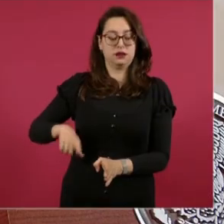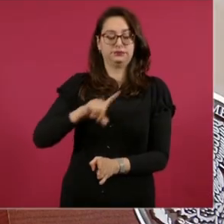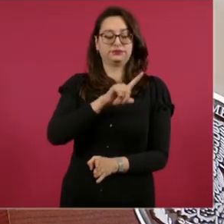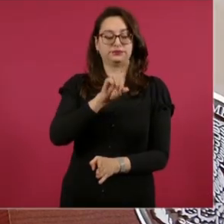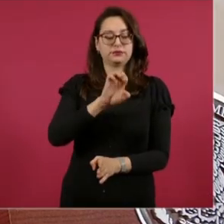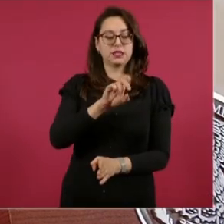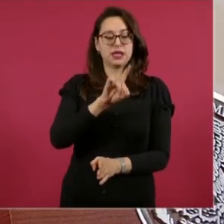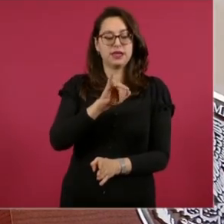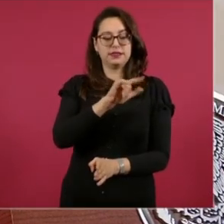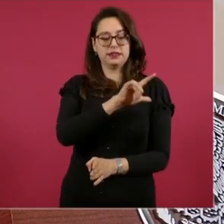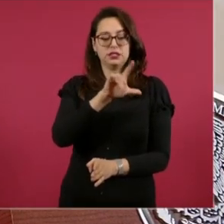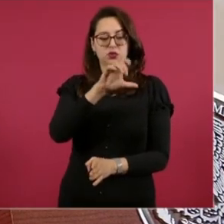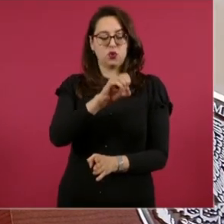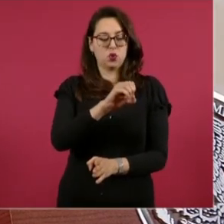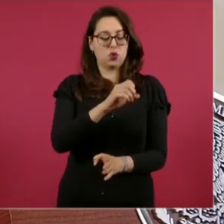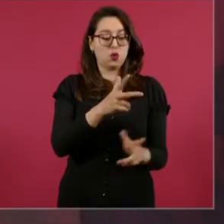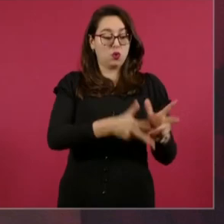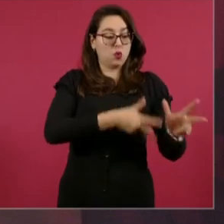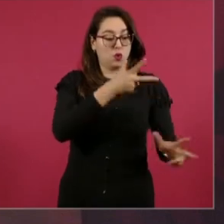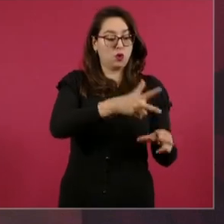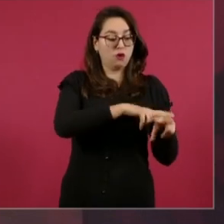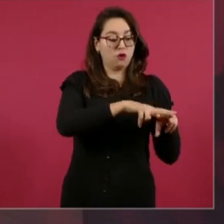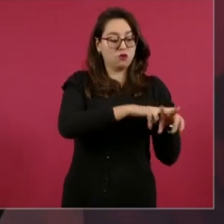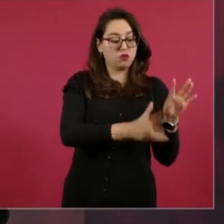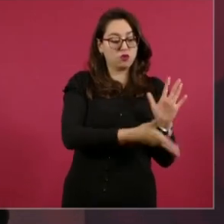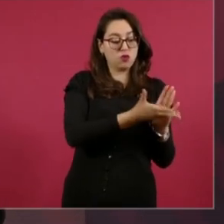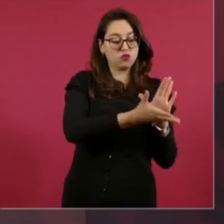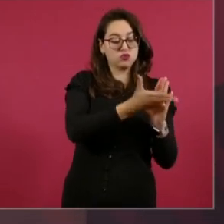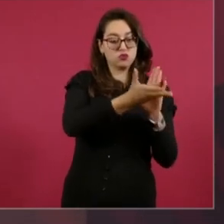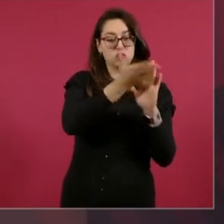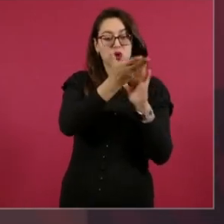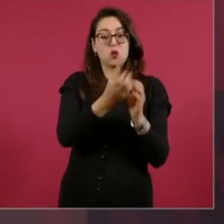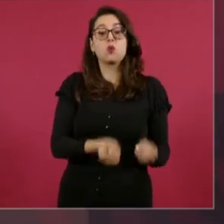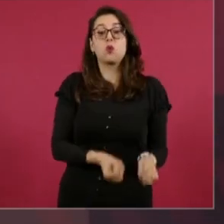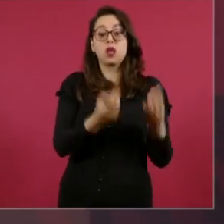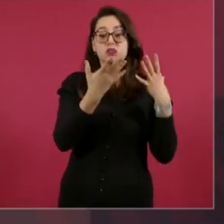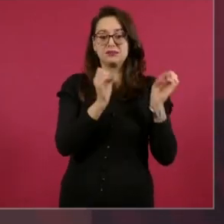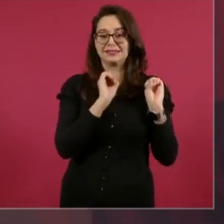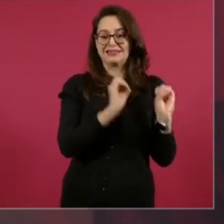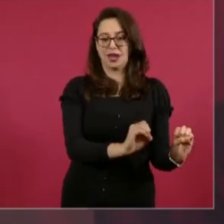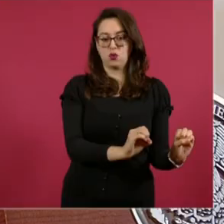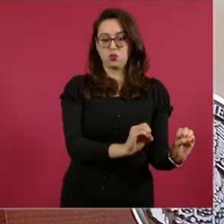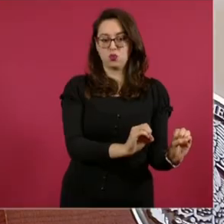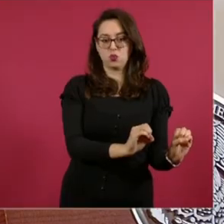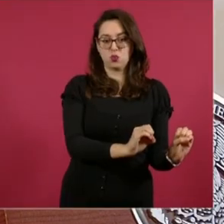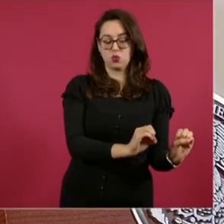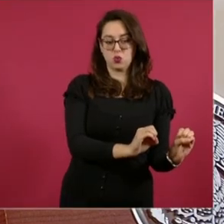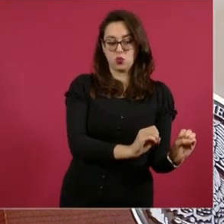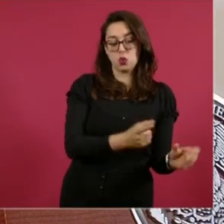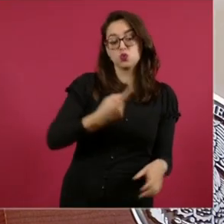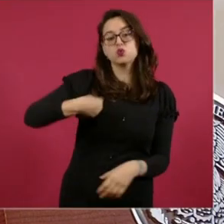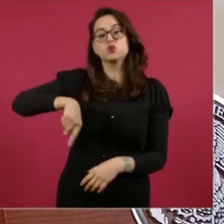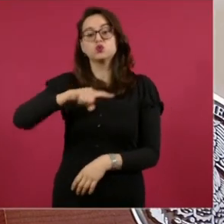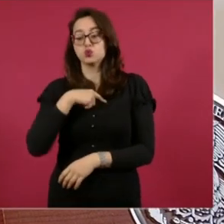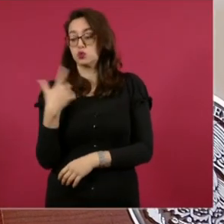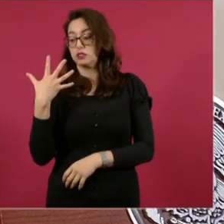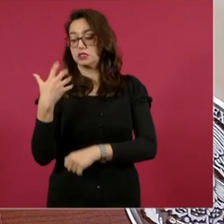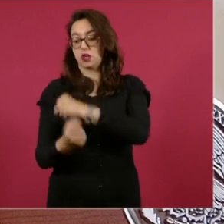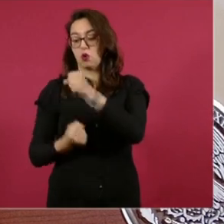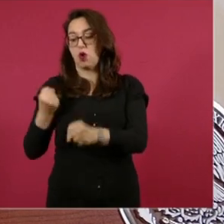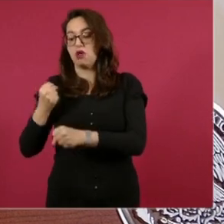Cedillo los ferrocarriles hasta que llegamos? Nada. Nosotros vamos a dejar